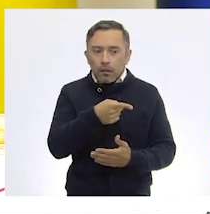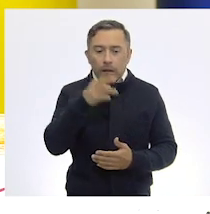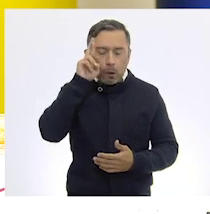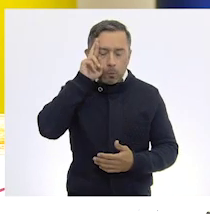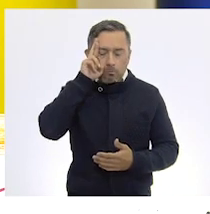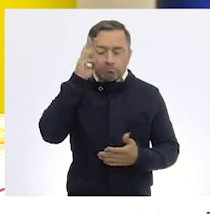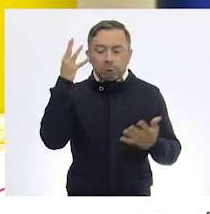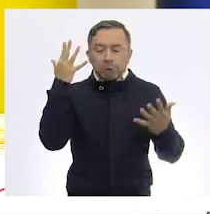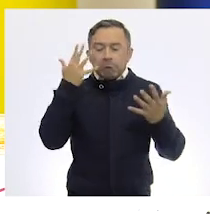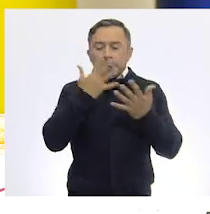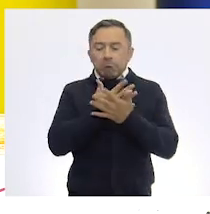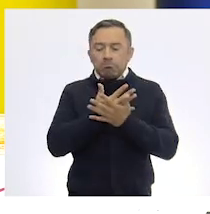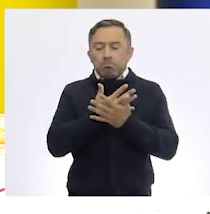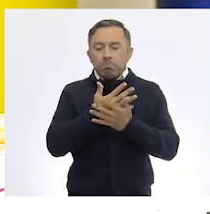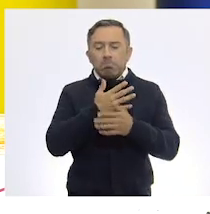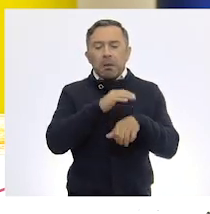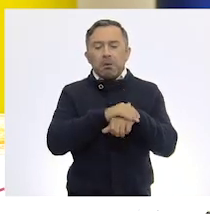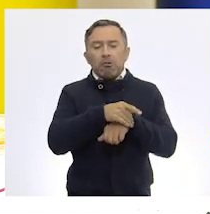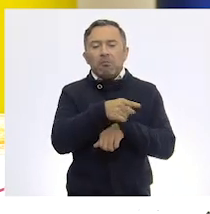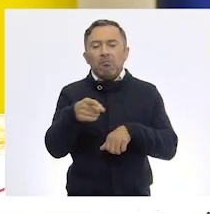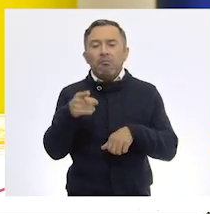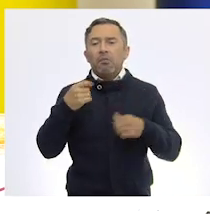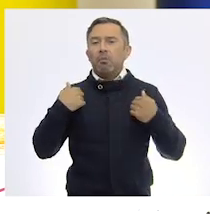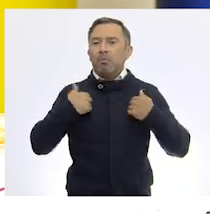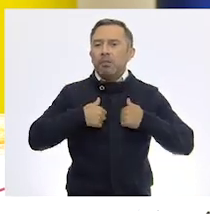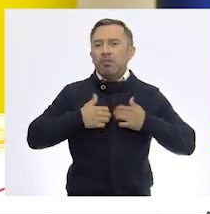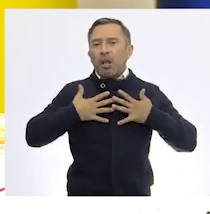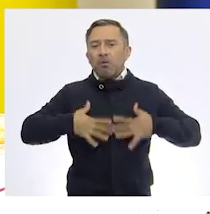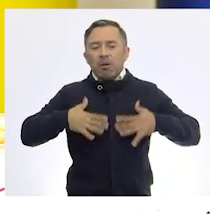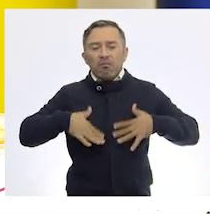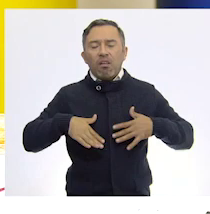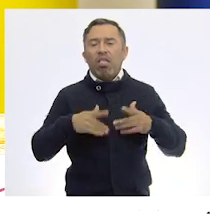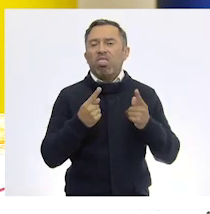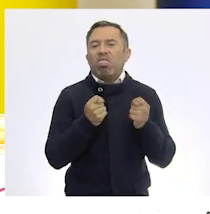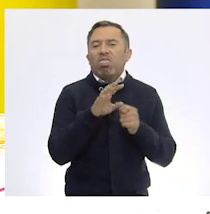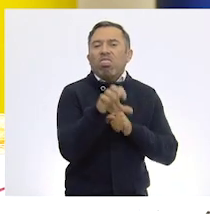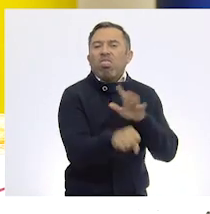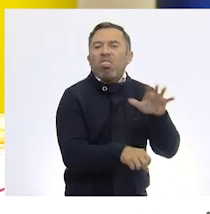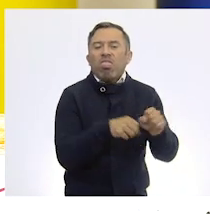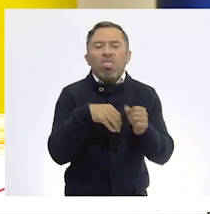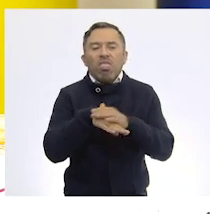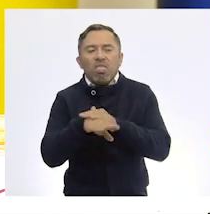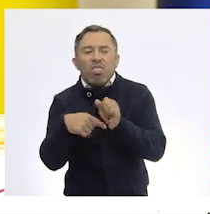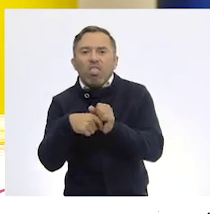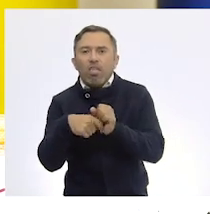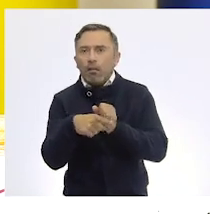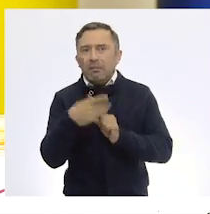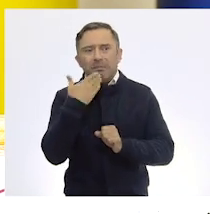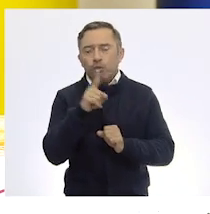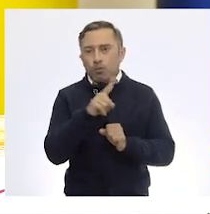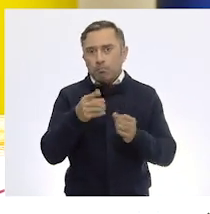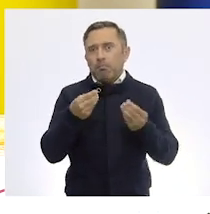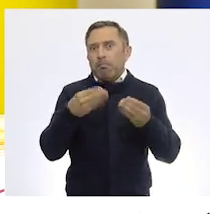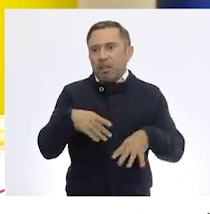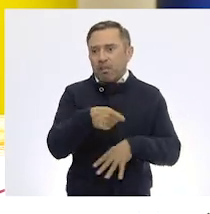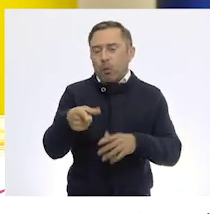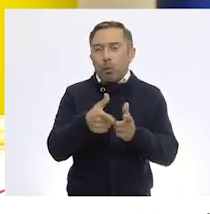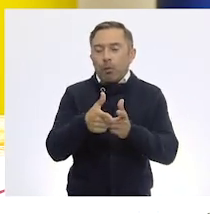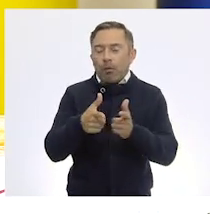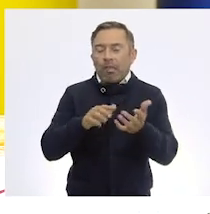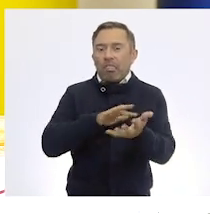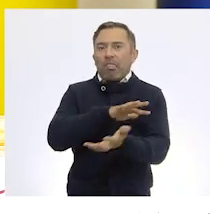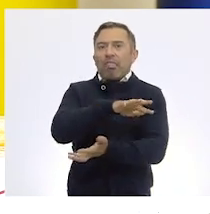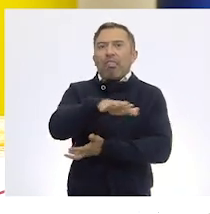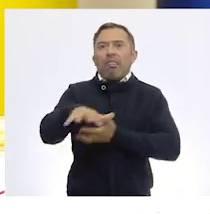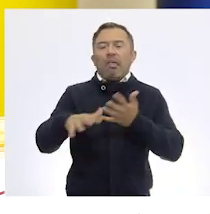compañeras y compañeros, ya que pues estaba afectando a todo el grupo! Se dio cuenta seguramente de que estaba causando un